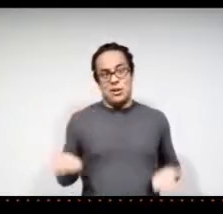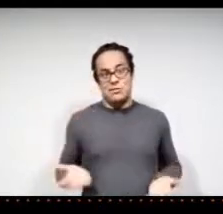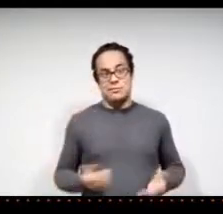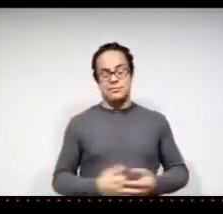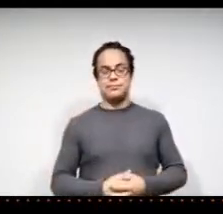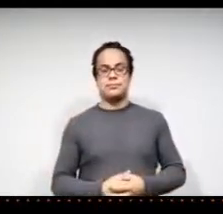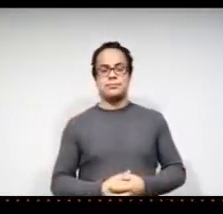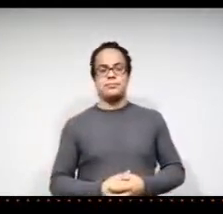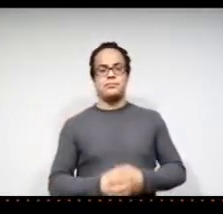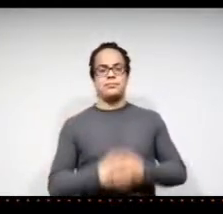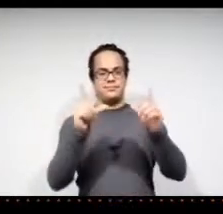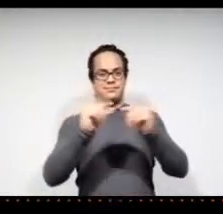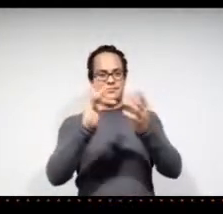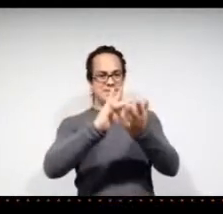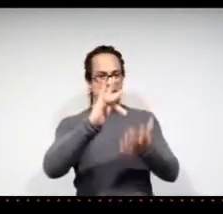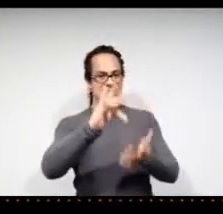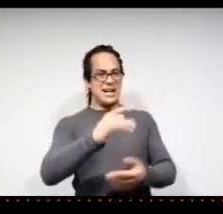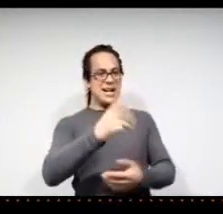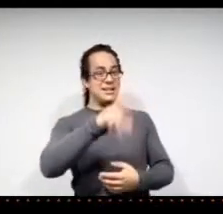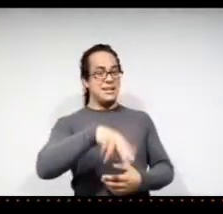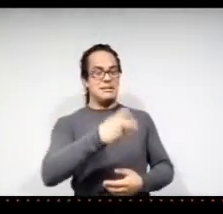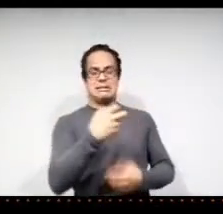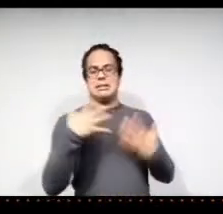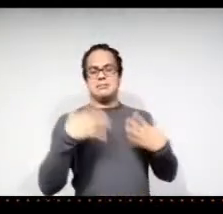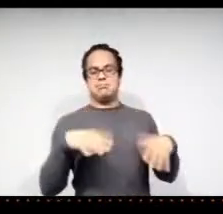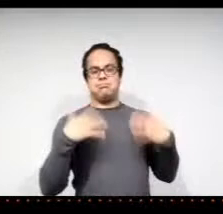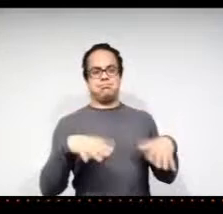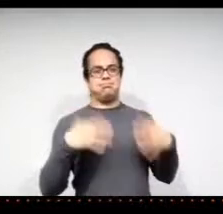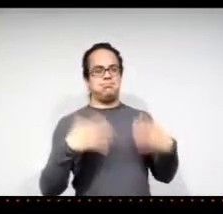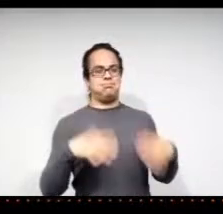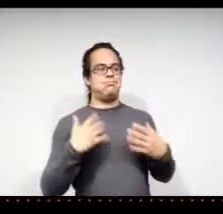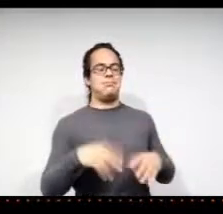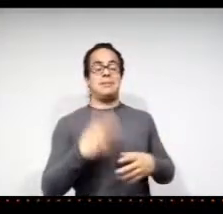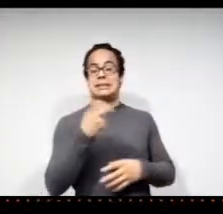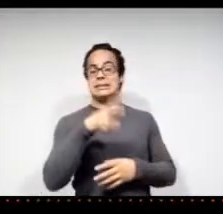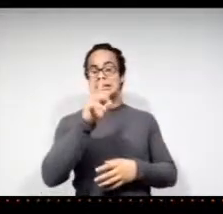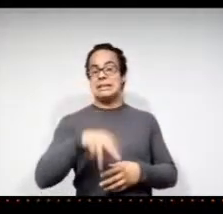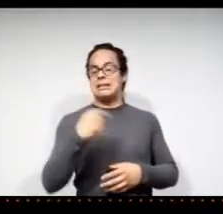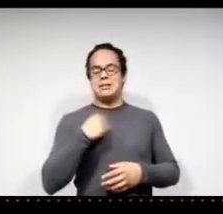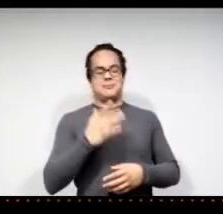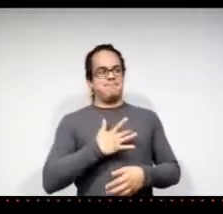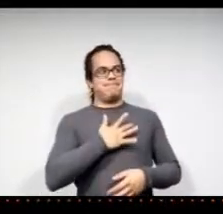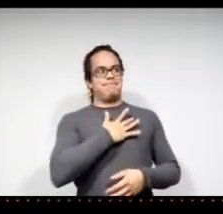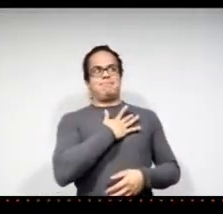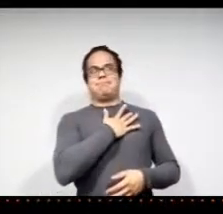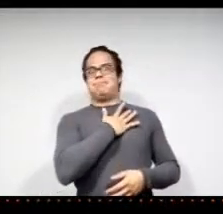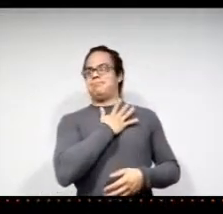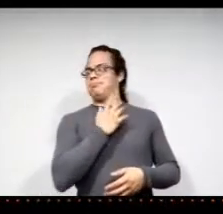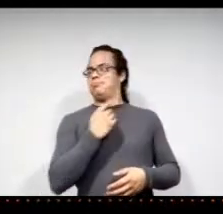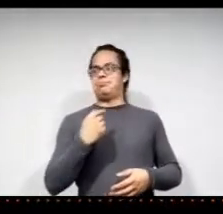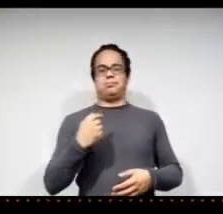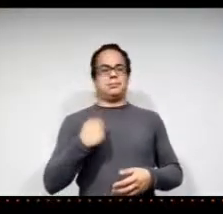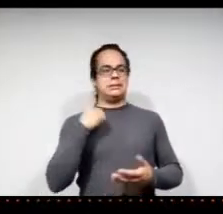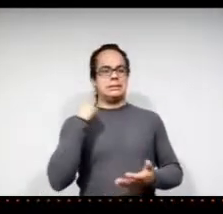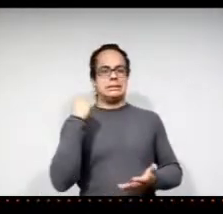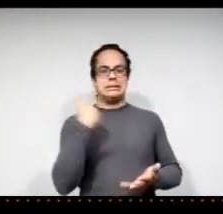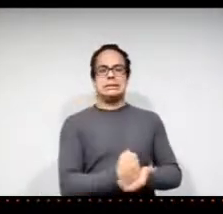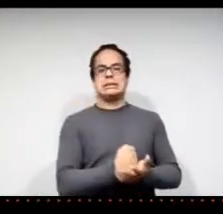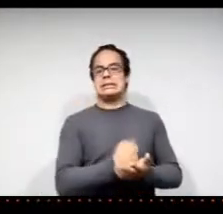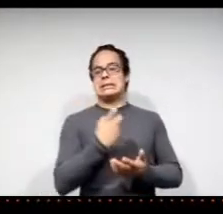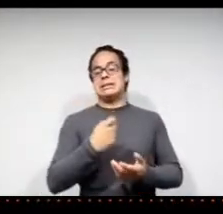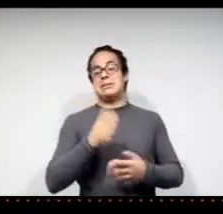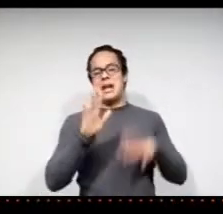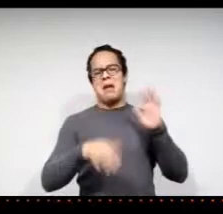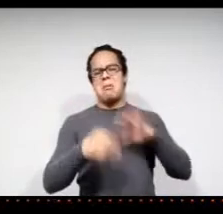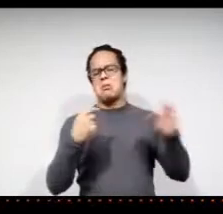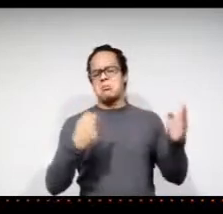Muchas gracias, doctor Gómez. Híjole, nos hizo poner los pies en la tierra, ¿no? Porque sí, es muy fácil hablar de